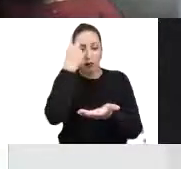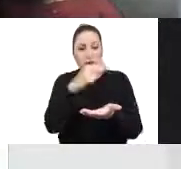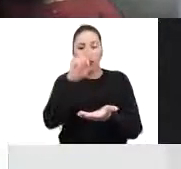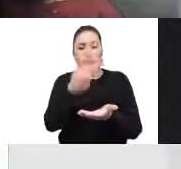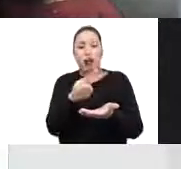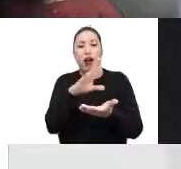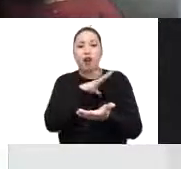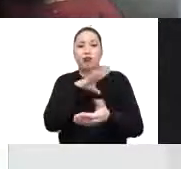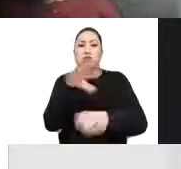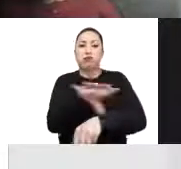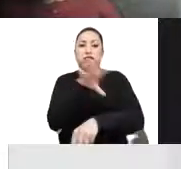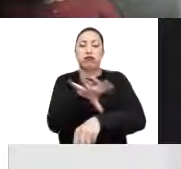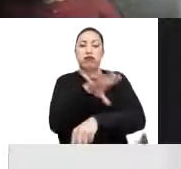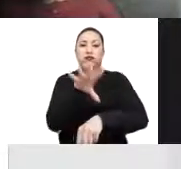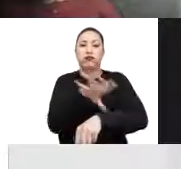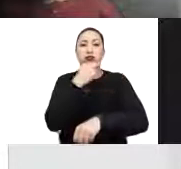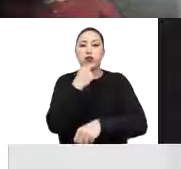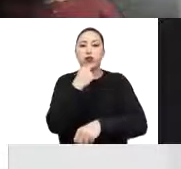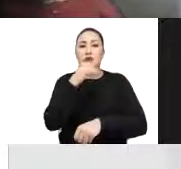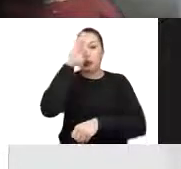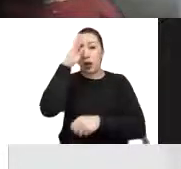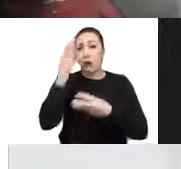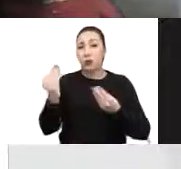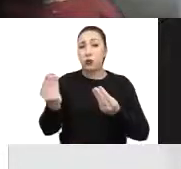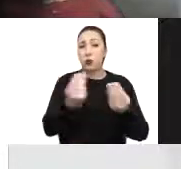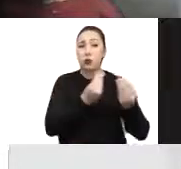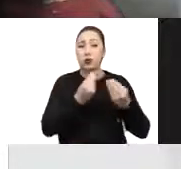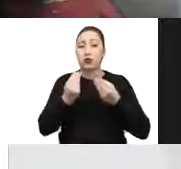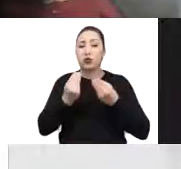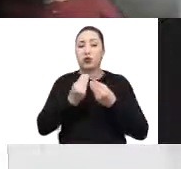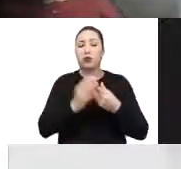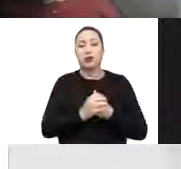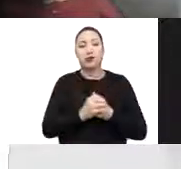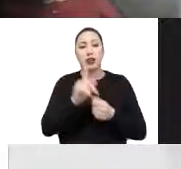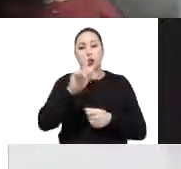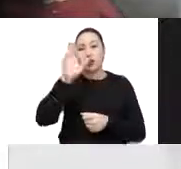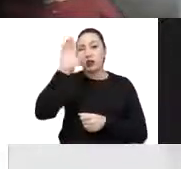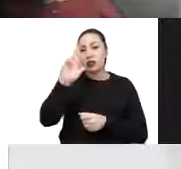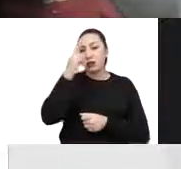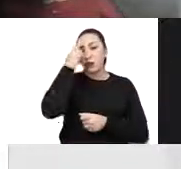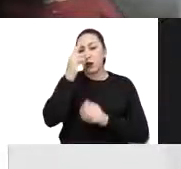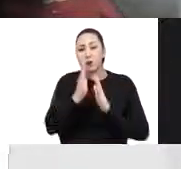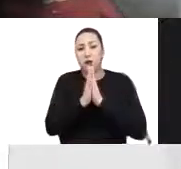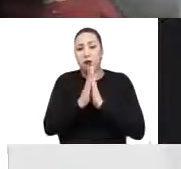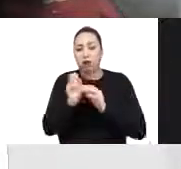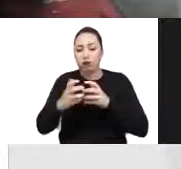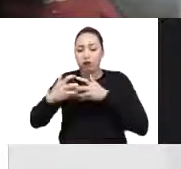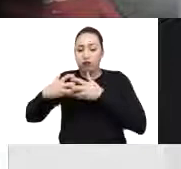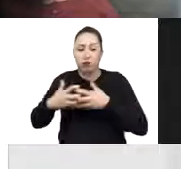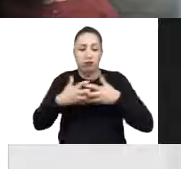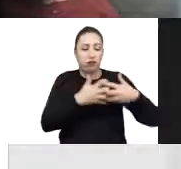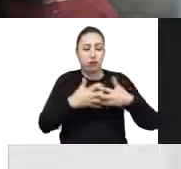de energía eléctrica. Recordar solamente que el bombeo desde el